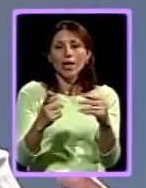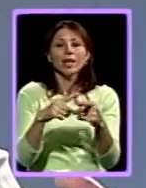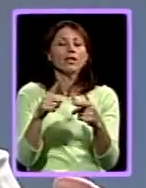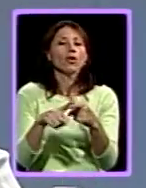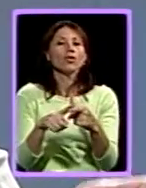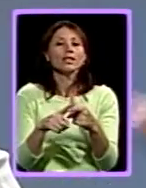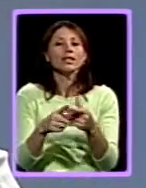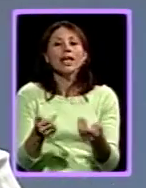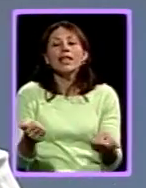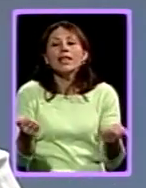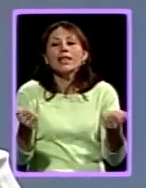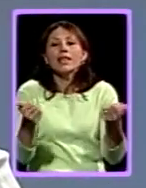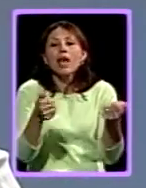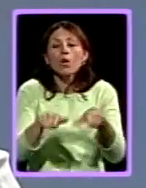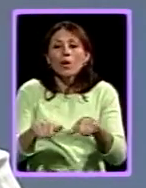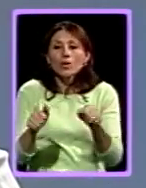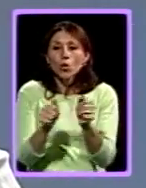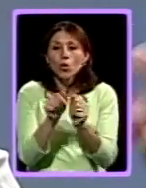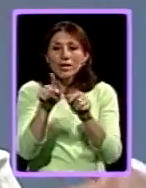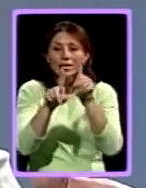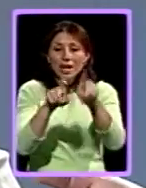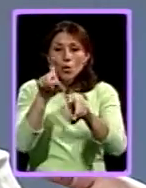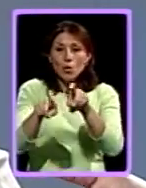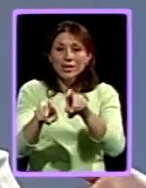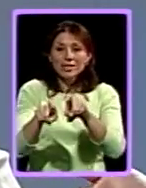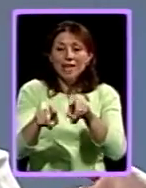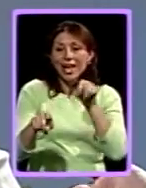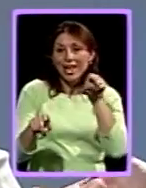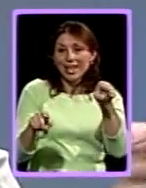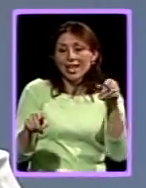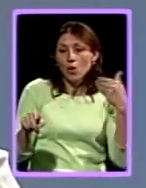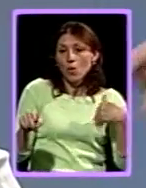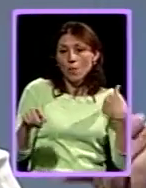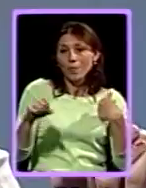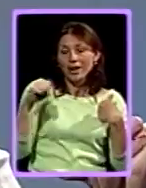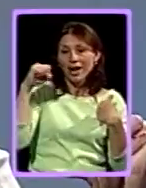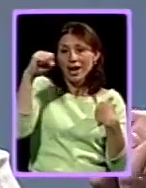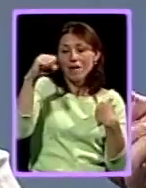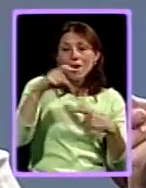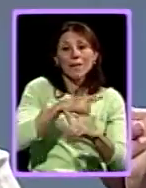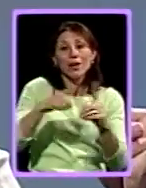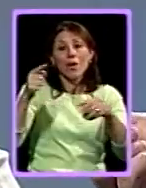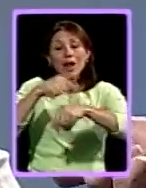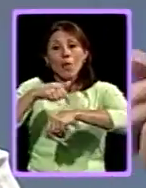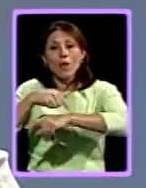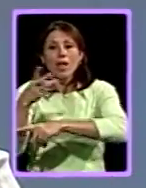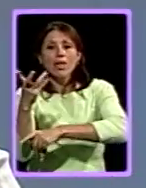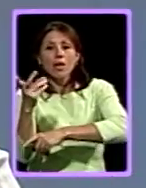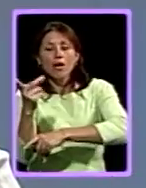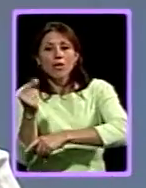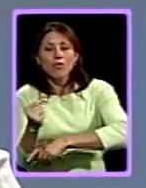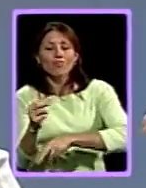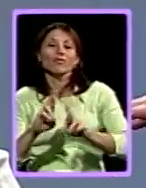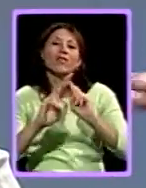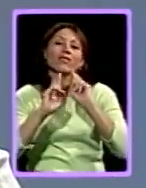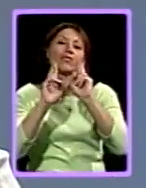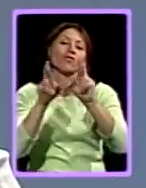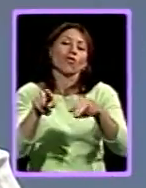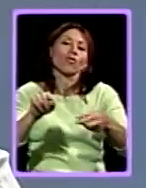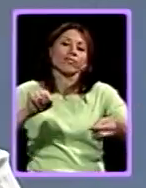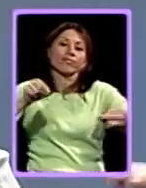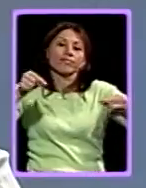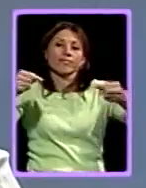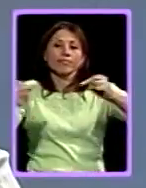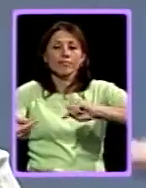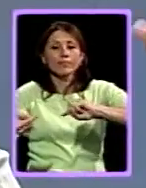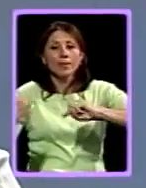según esa encuesta, ganaba de manera rotunda, y al hacer el conteo resultó que no, y es porque